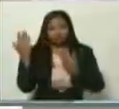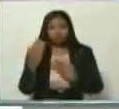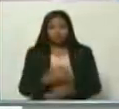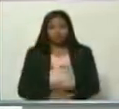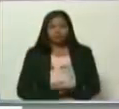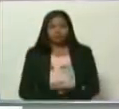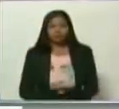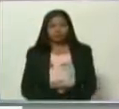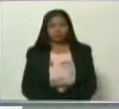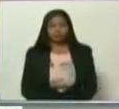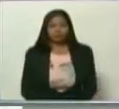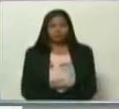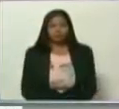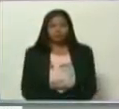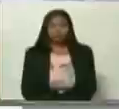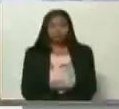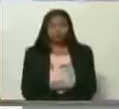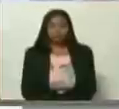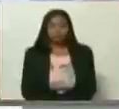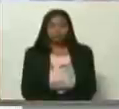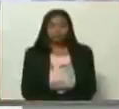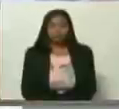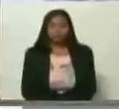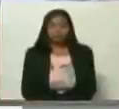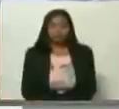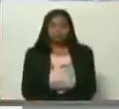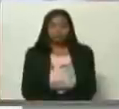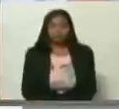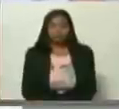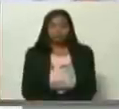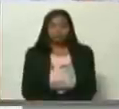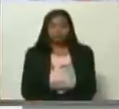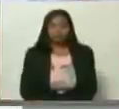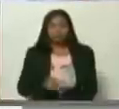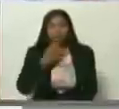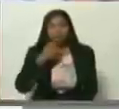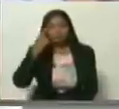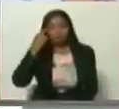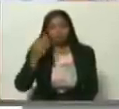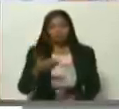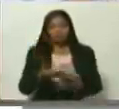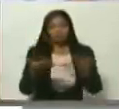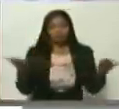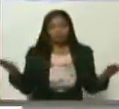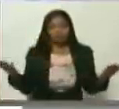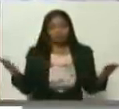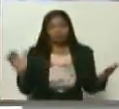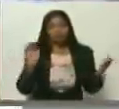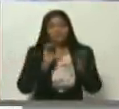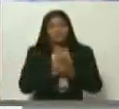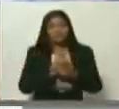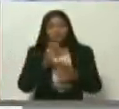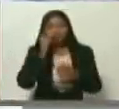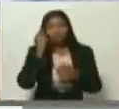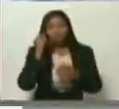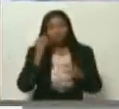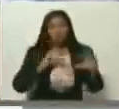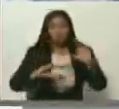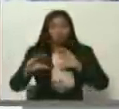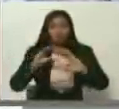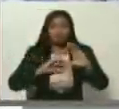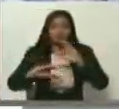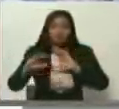escucharlas. Bien, buenos días a todos y a todas, amigos, amigas de los medios de